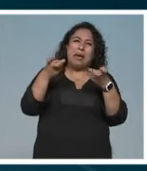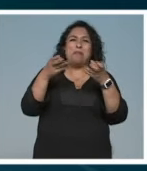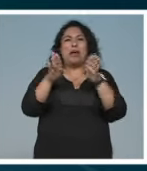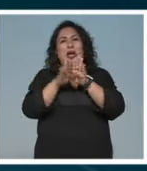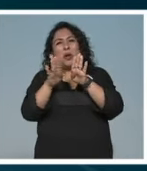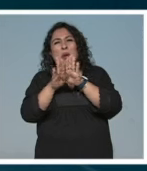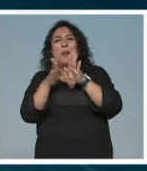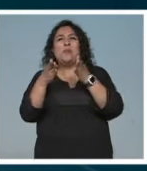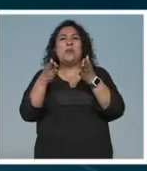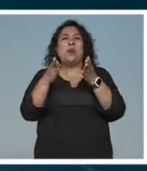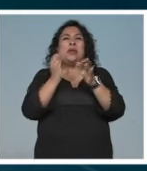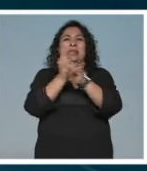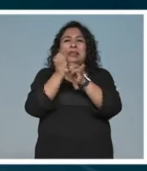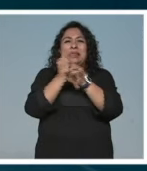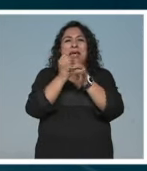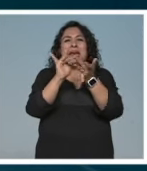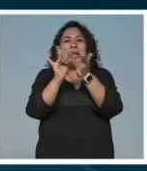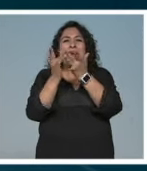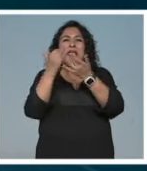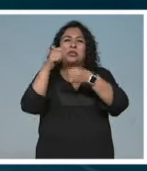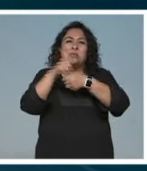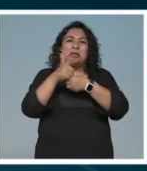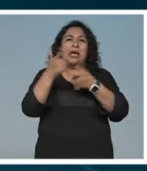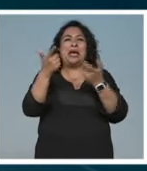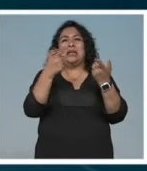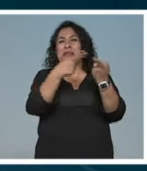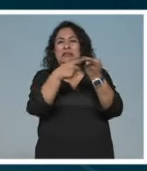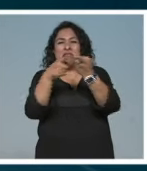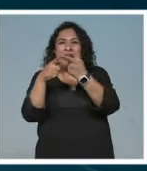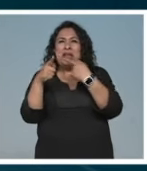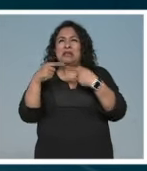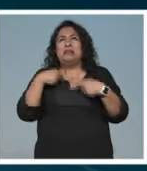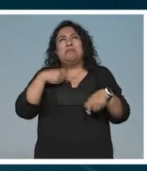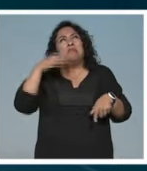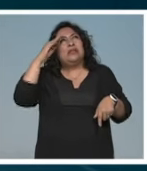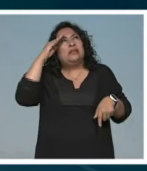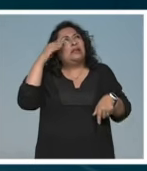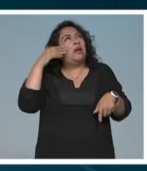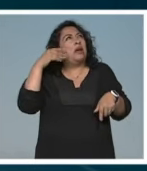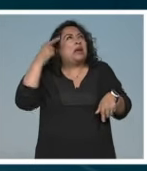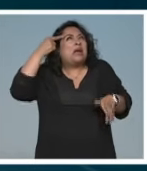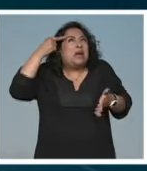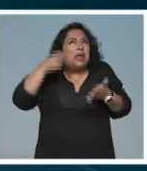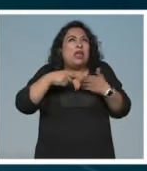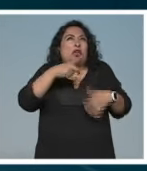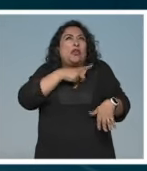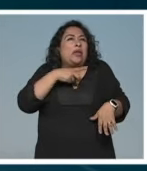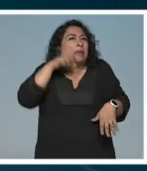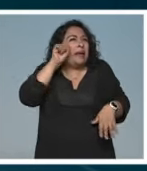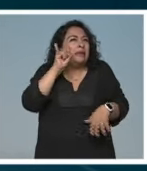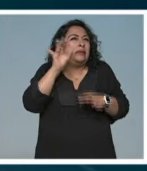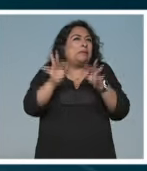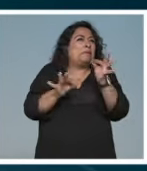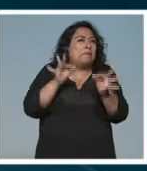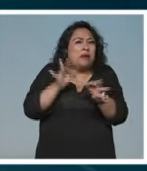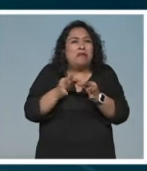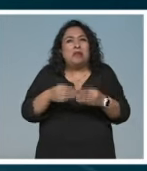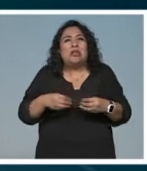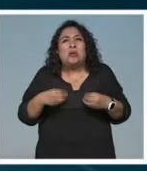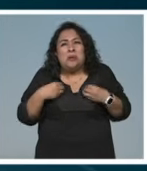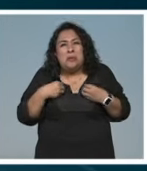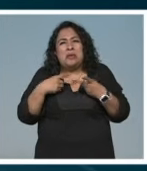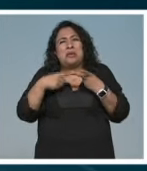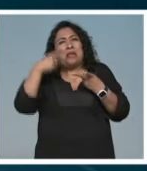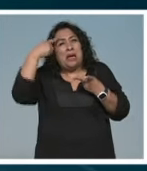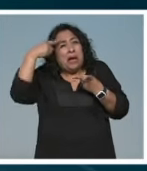redes sociales y toda esta expectativa que uno crea de lo que tiene que ser la perfección de la vida, de lo